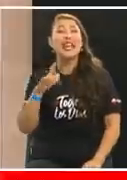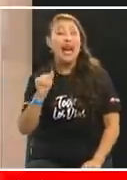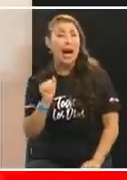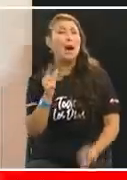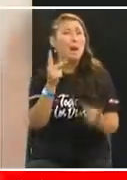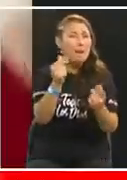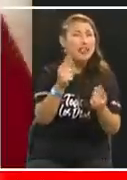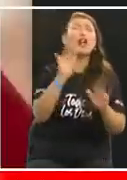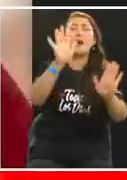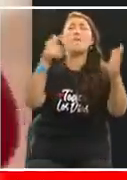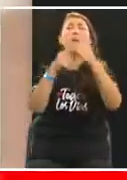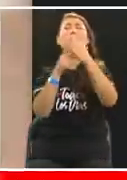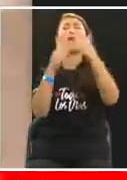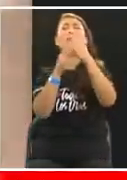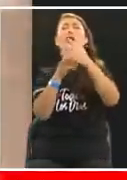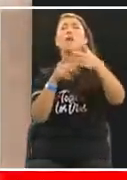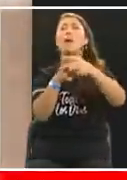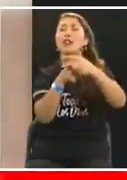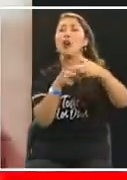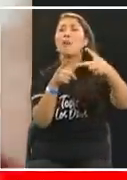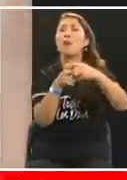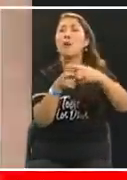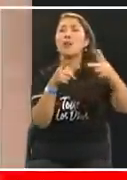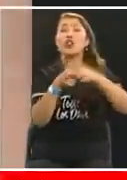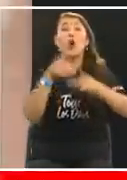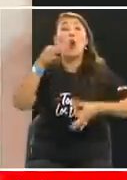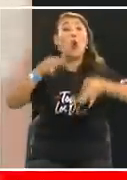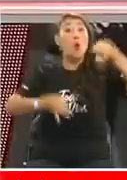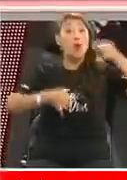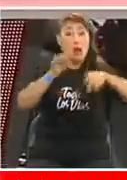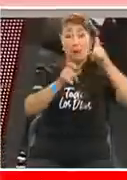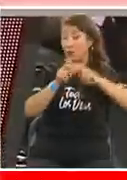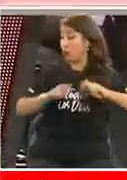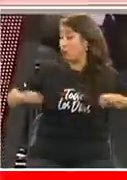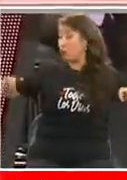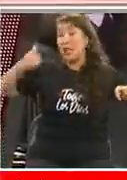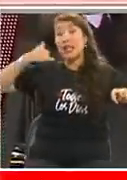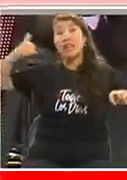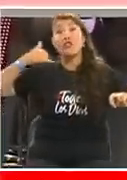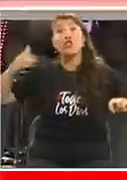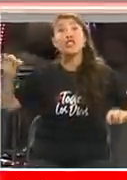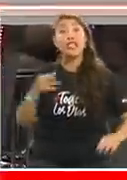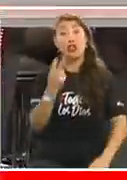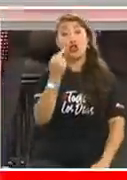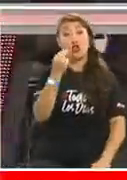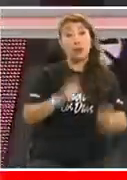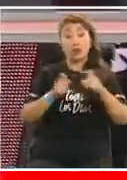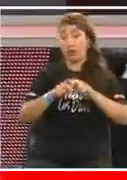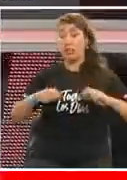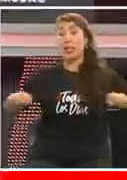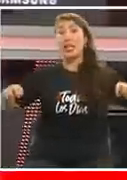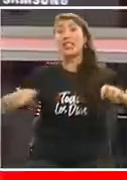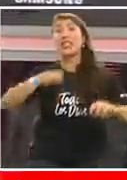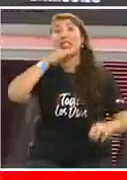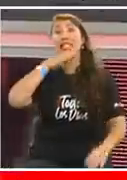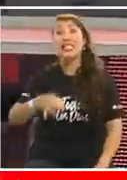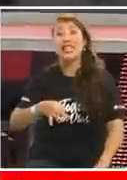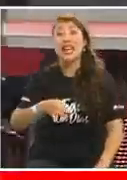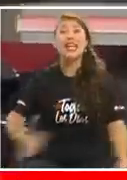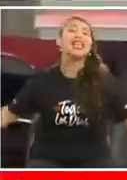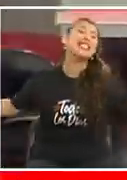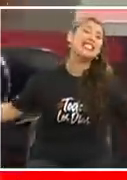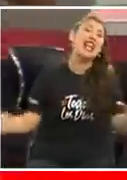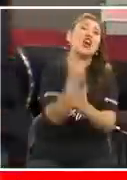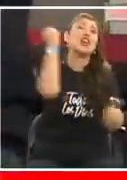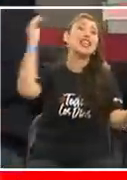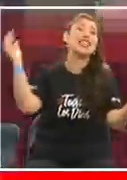Hay algo ahí. Momento. Según el jurado acá, habemos 12 personas en el Teatro Teletón. Dice que está lograda